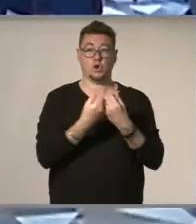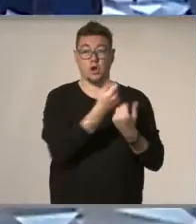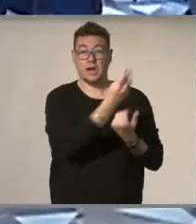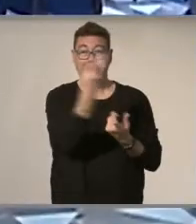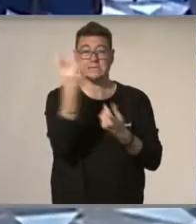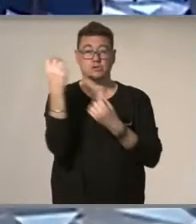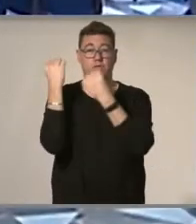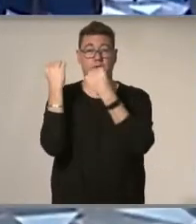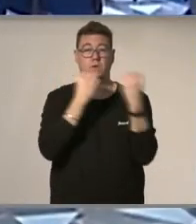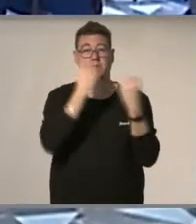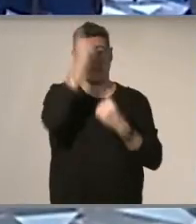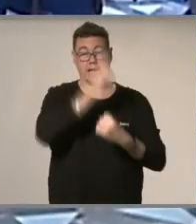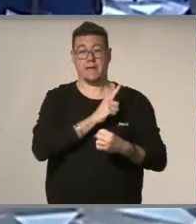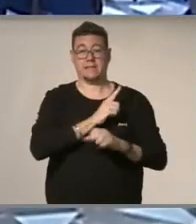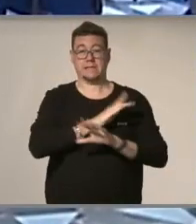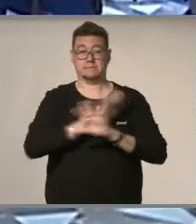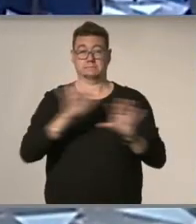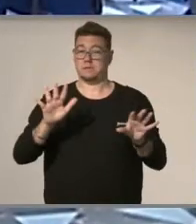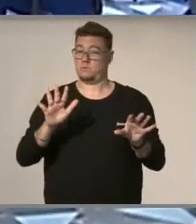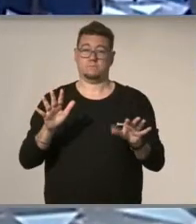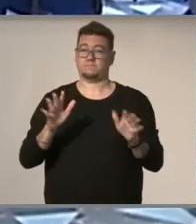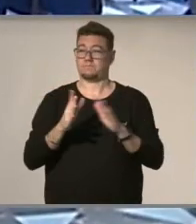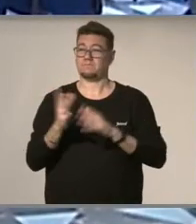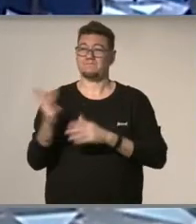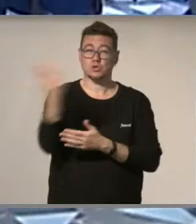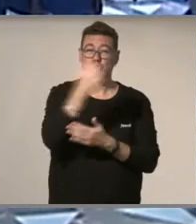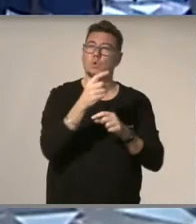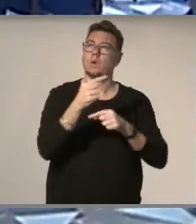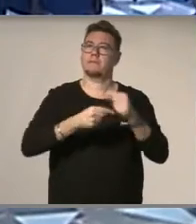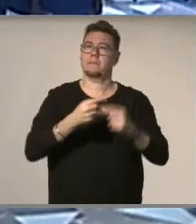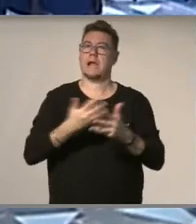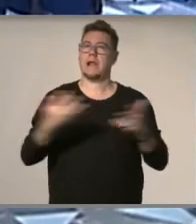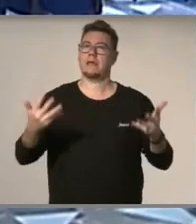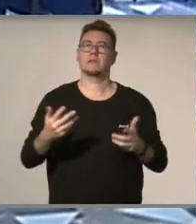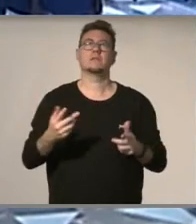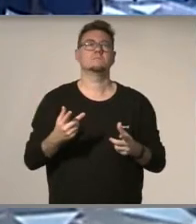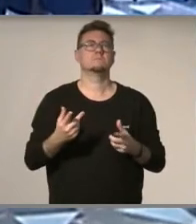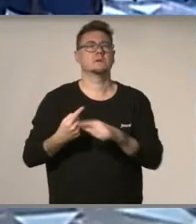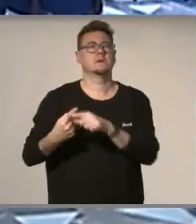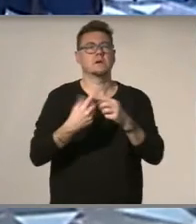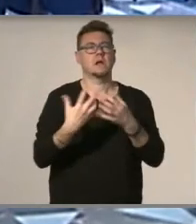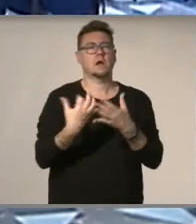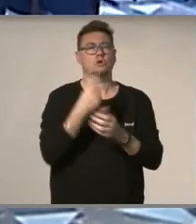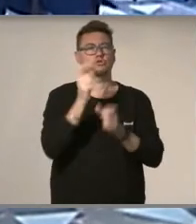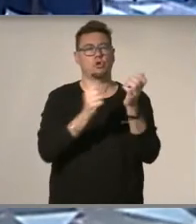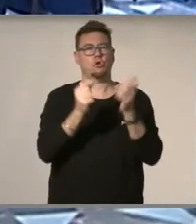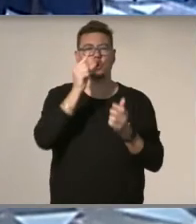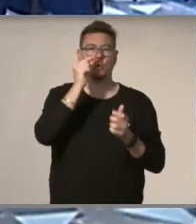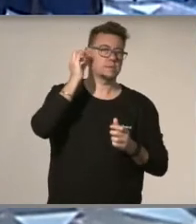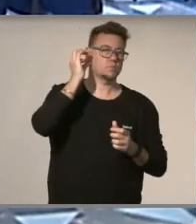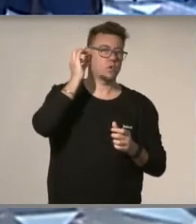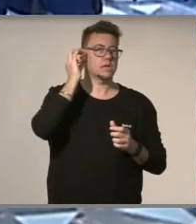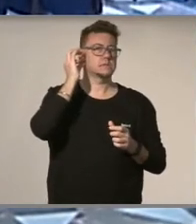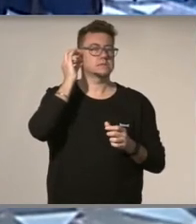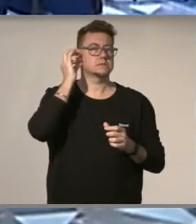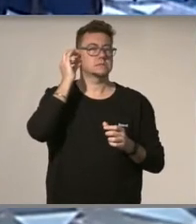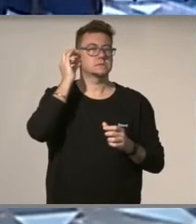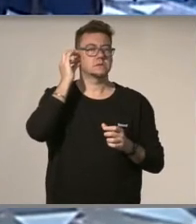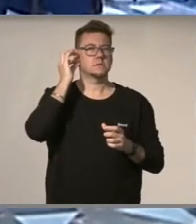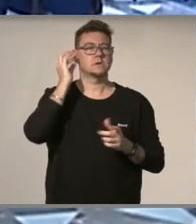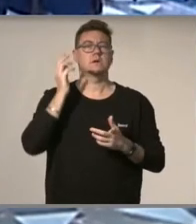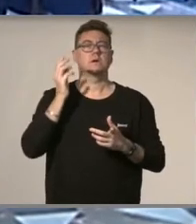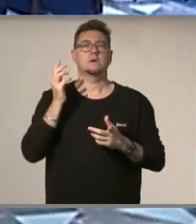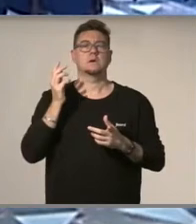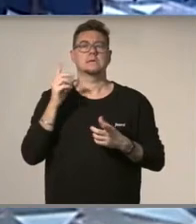de las Fuerzas Armadas, que son un todo, una gran familia, sino con todos los hombres y mujeres que han